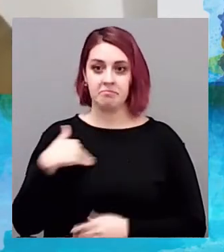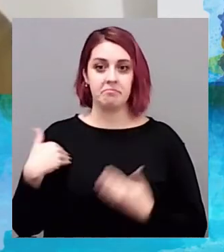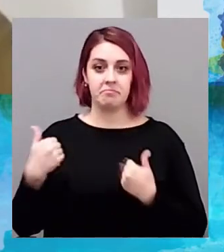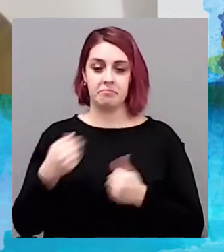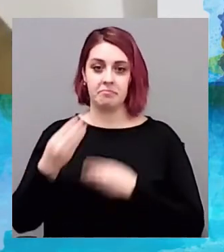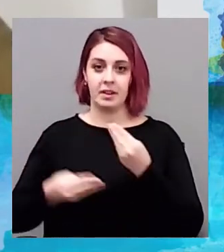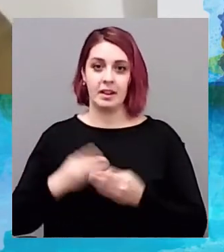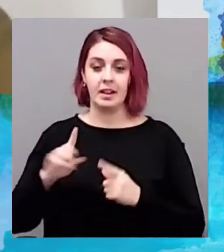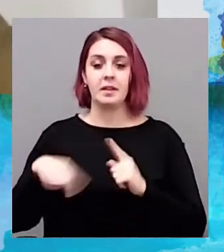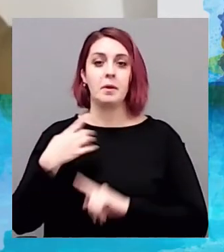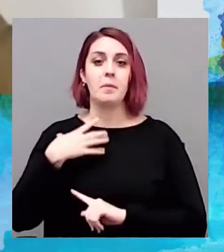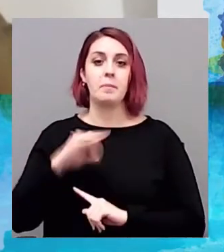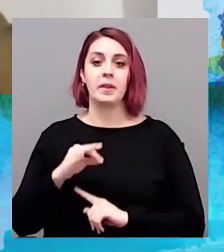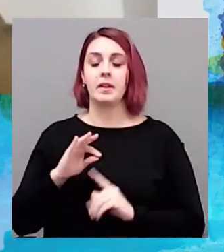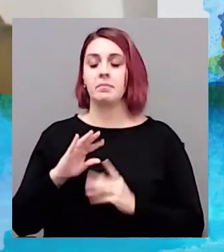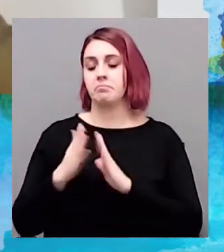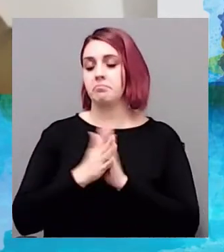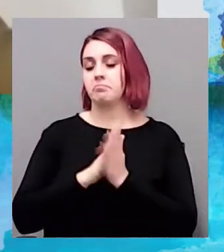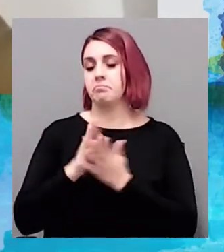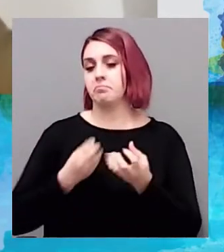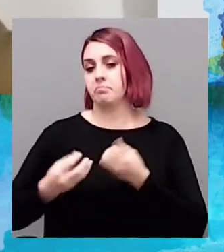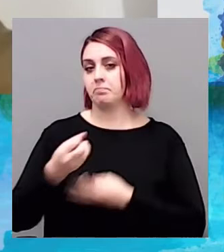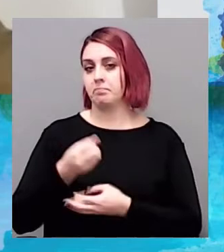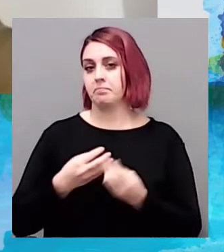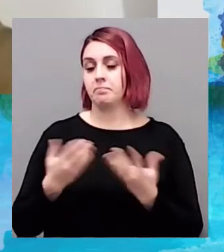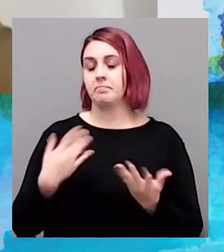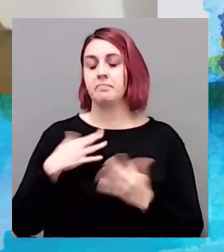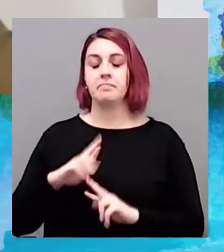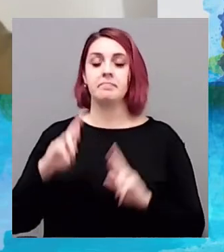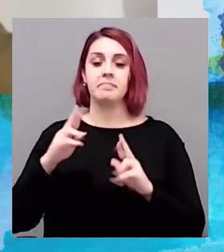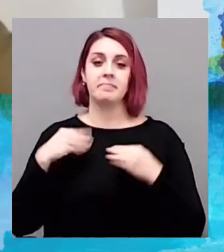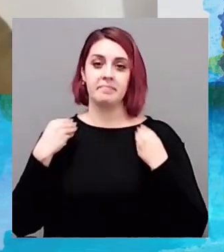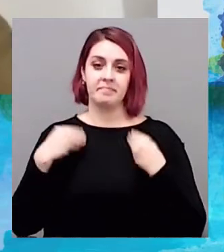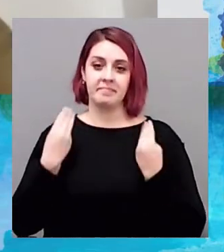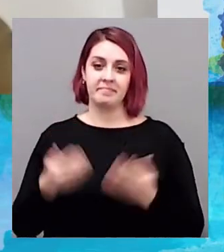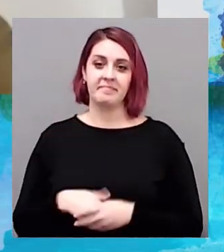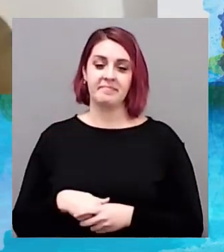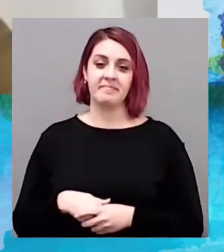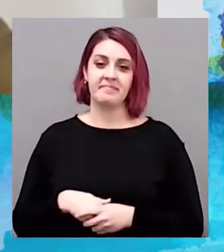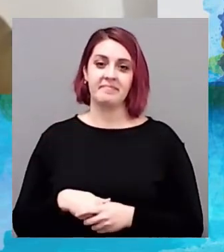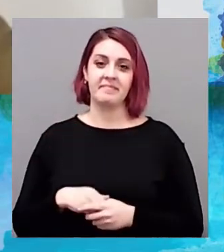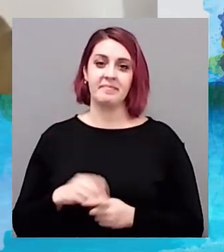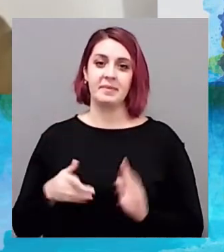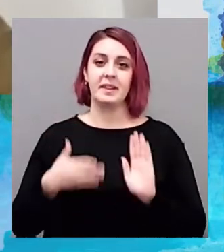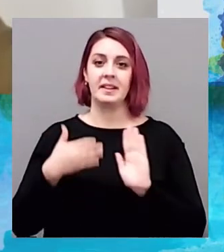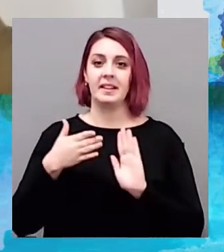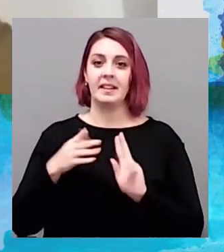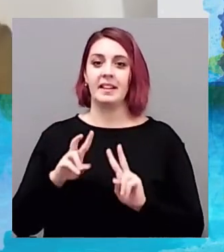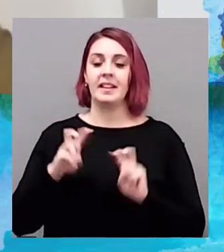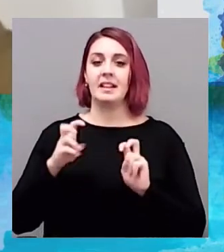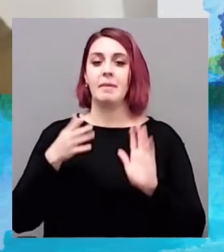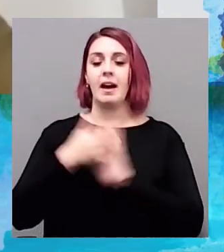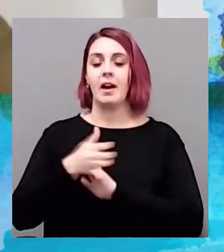mejor luego podemos poner en común. Así que nada, espero que disfrutéis y que entremos en un camino hacia la audiodescripción de arte